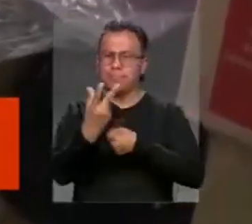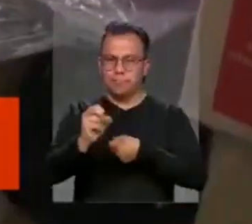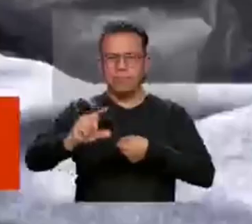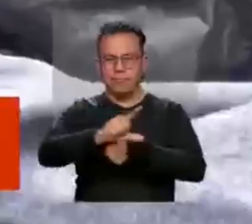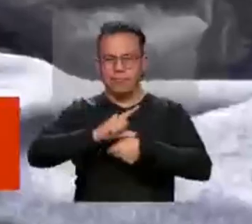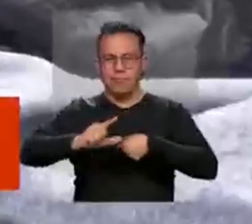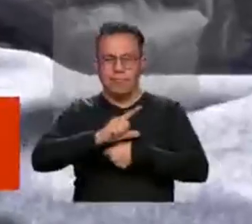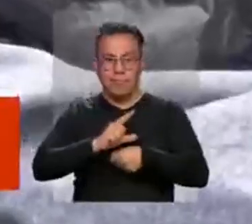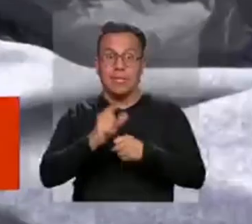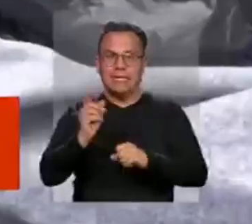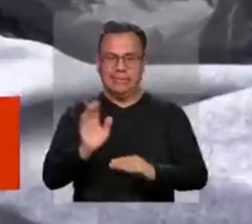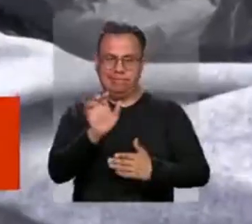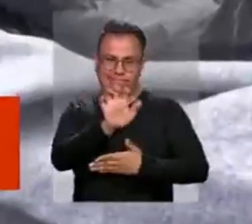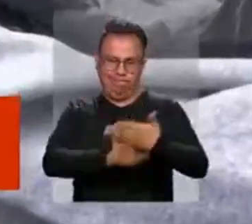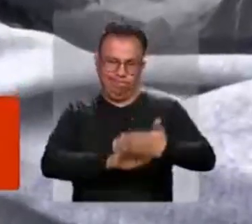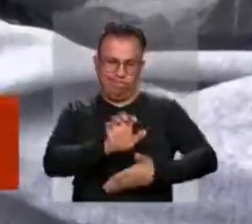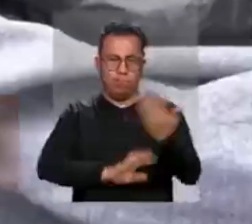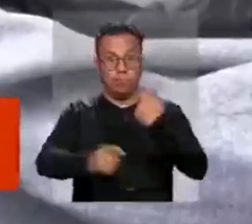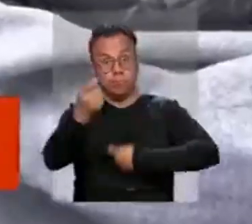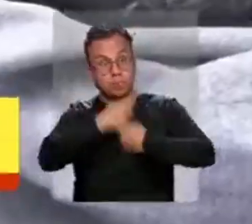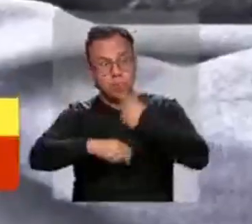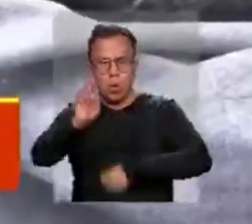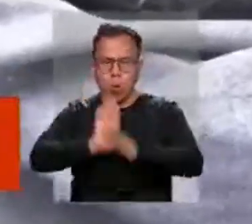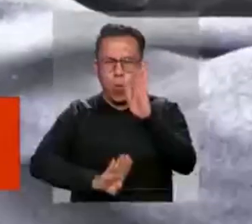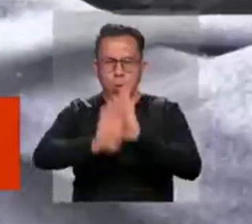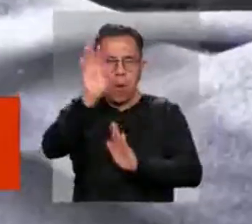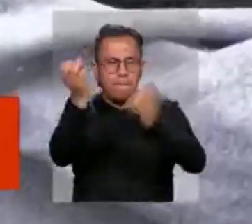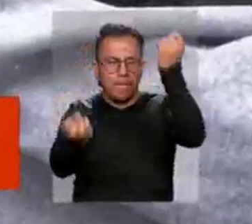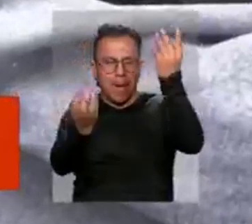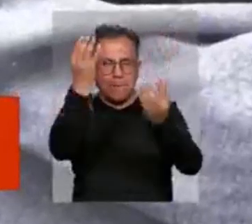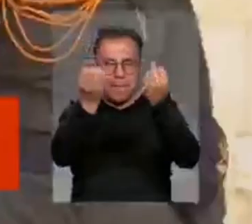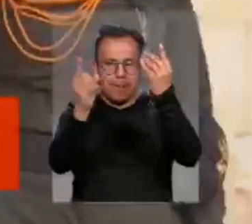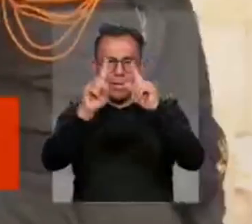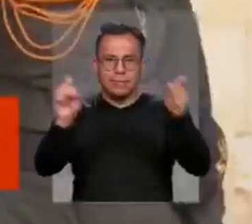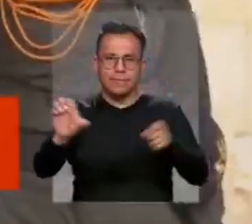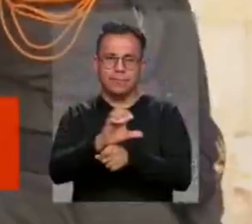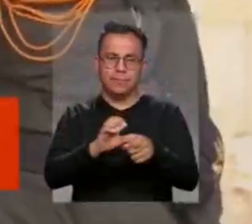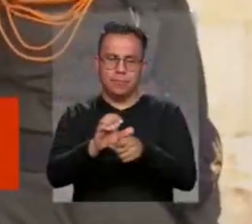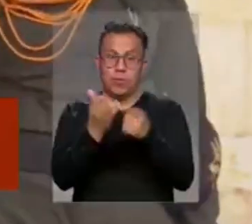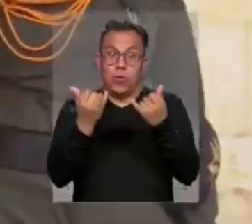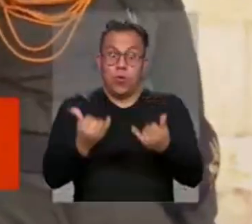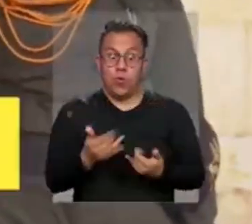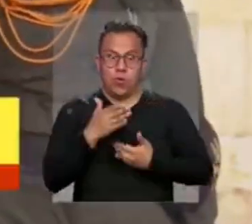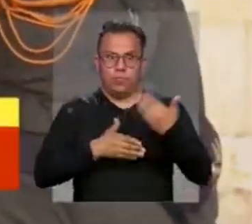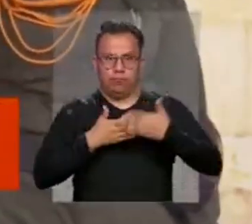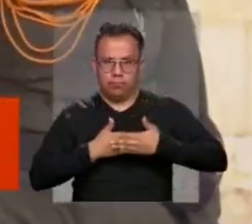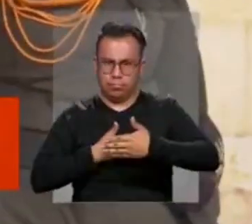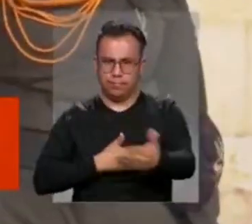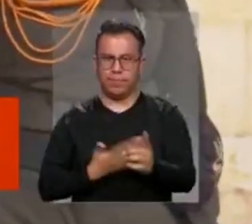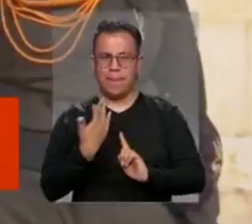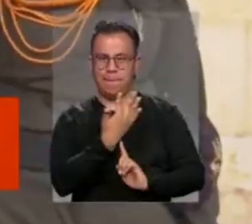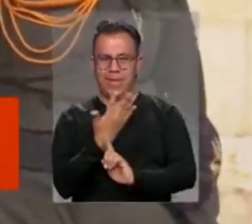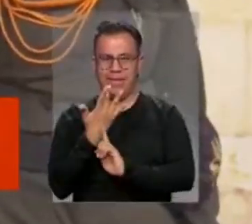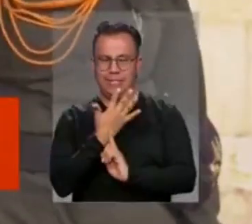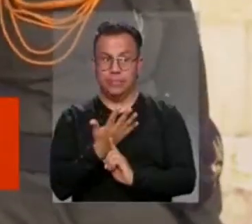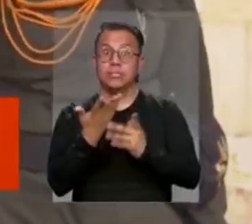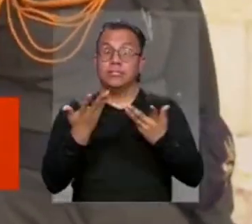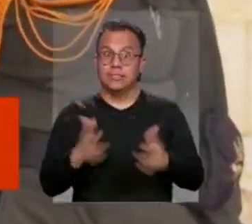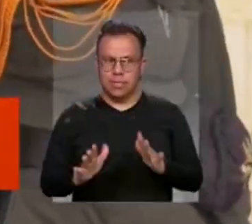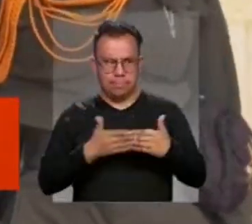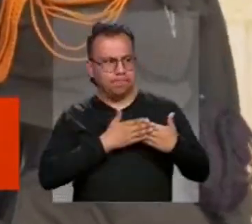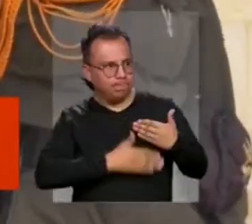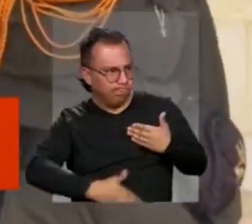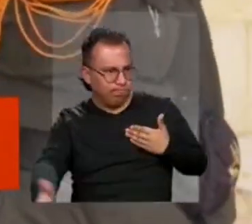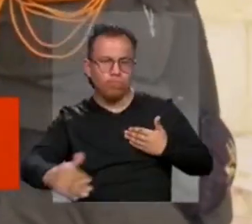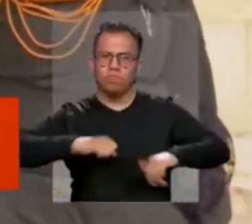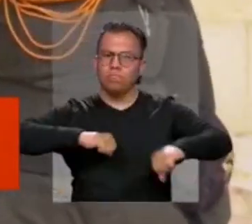localidades y previniendo la utilización de pólvora en la calle de la capital. Hoy iniciamos con este dispositivo de velitas, pero ya continuamos desde